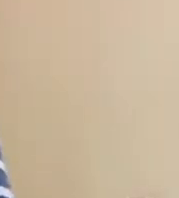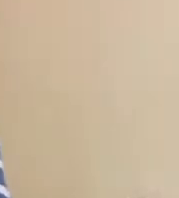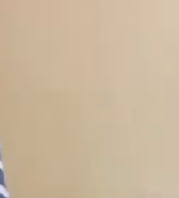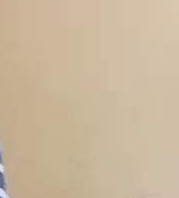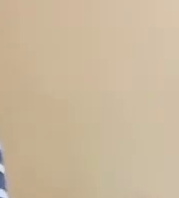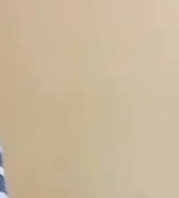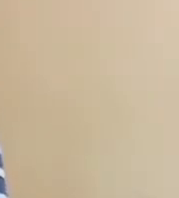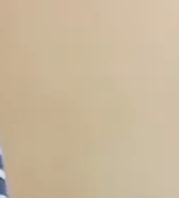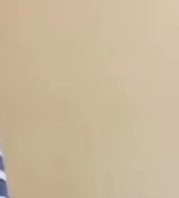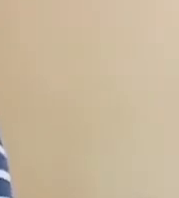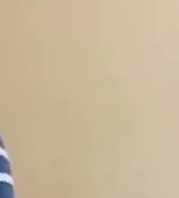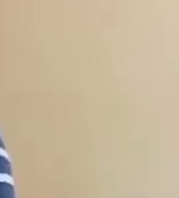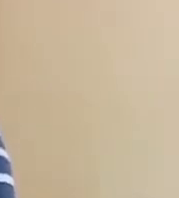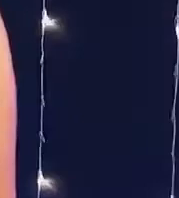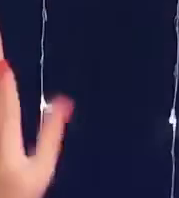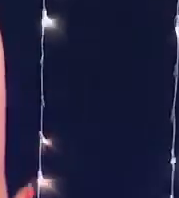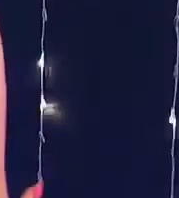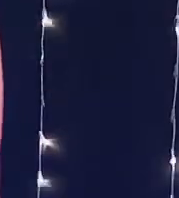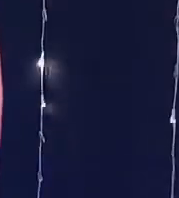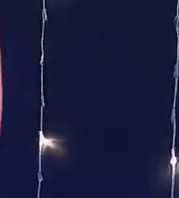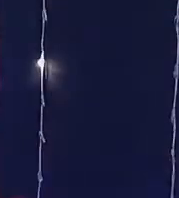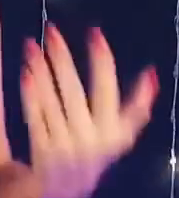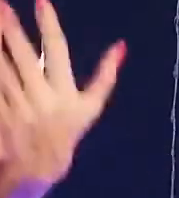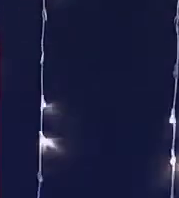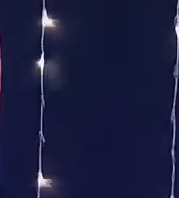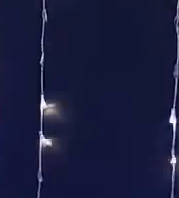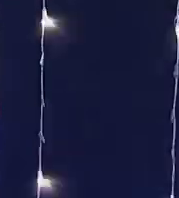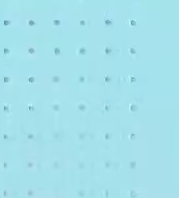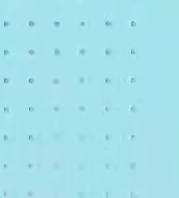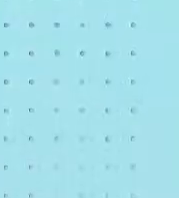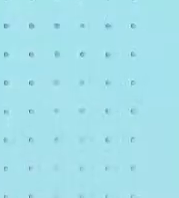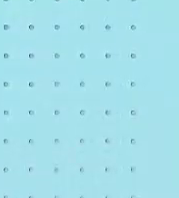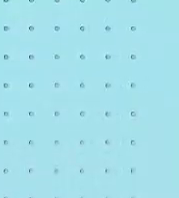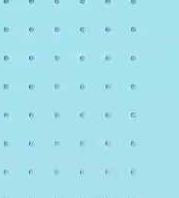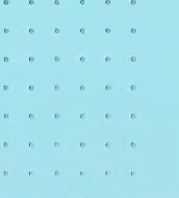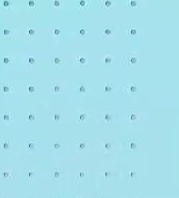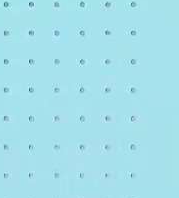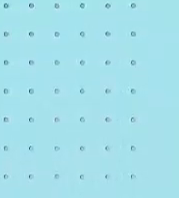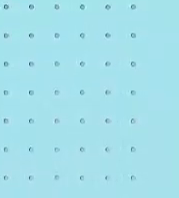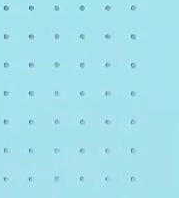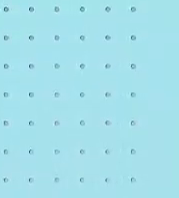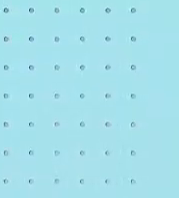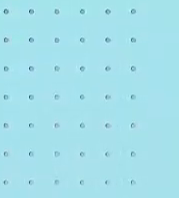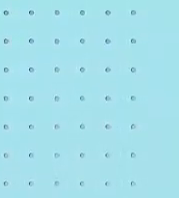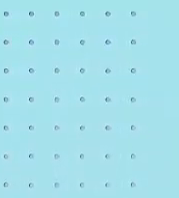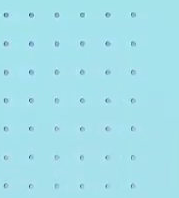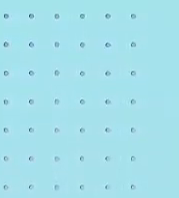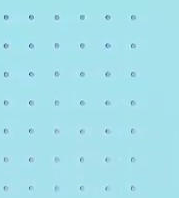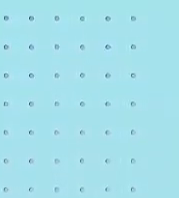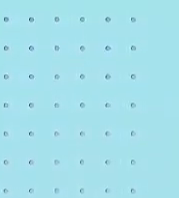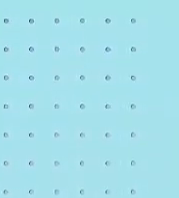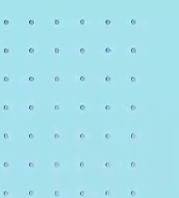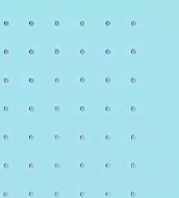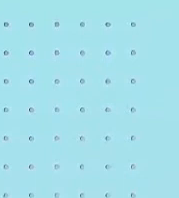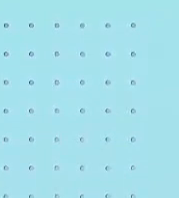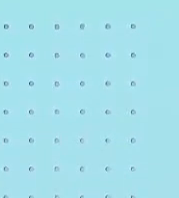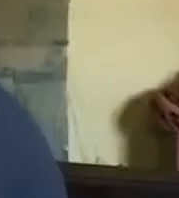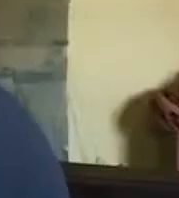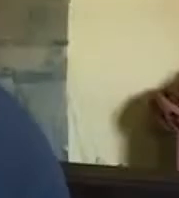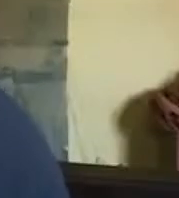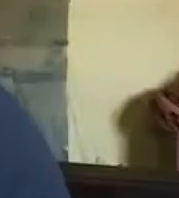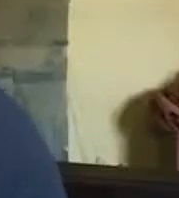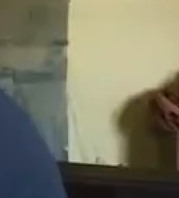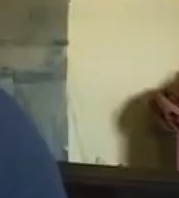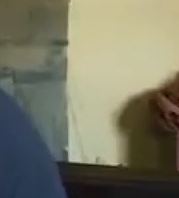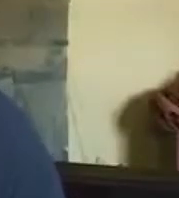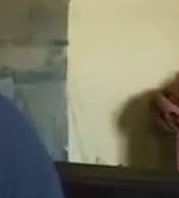Ya me vacuné del COVID-19. Yo ya me vacuné. Yo te pido a vos que tu aporte sea vacunándote.